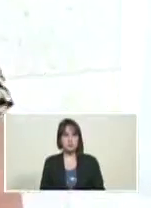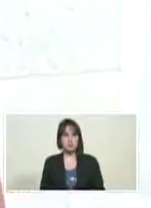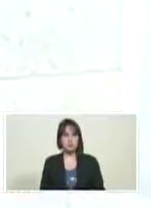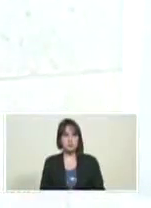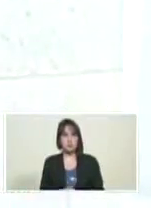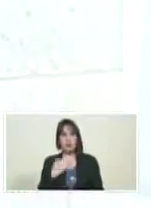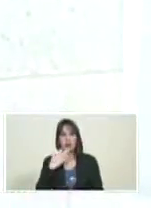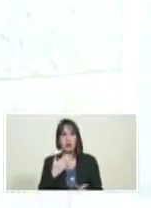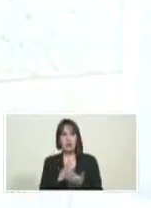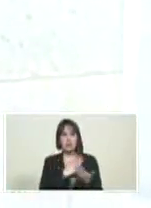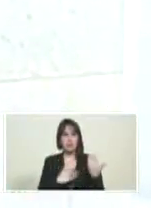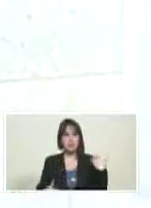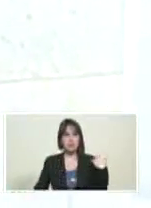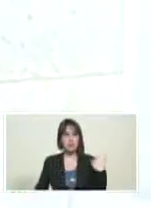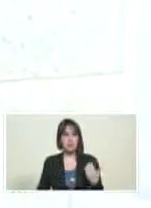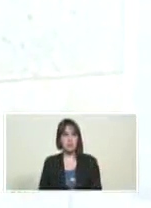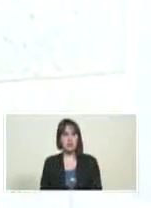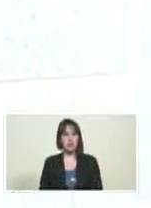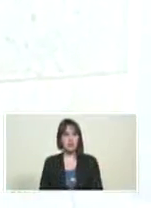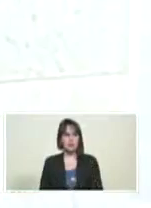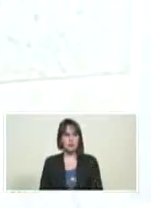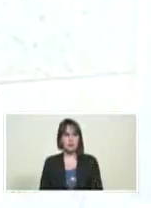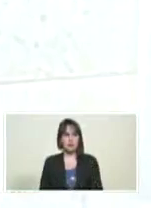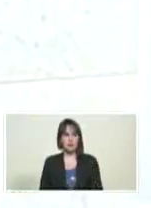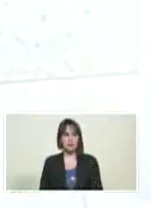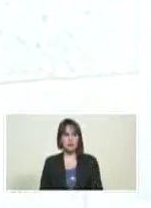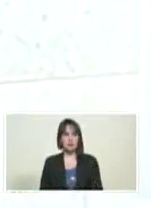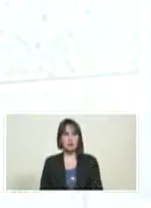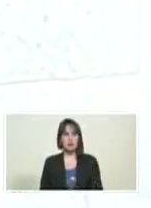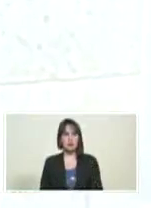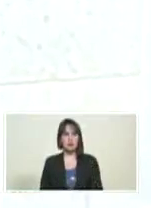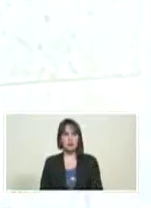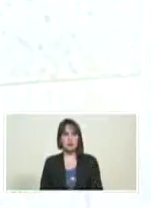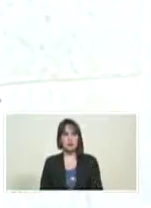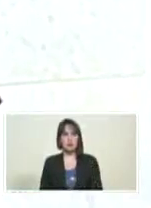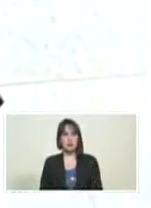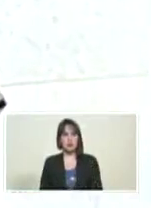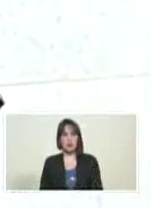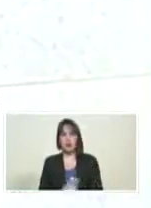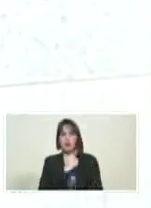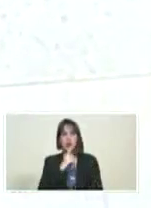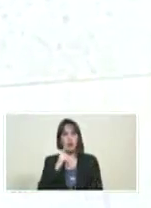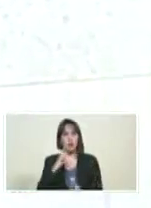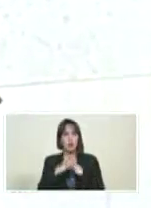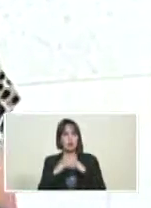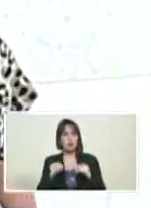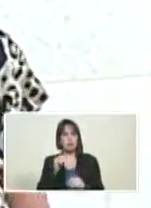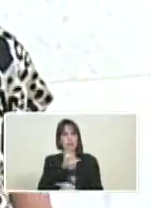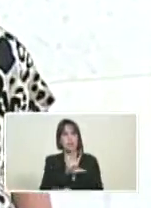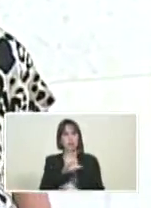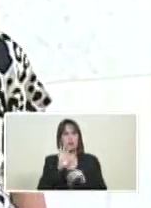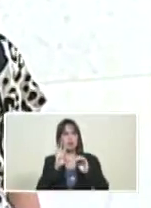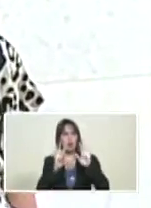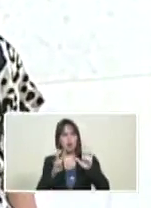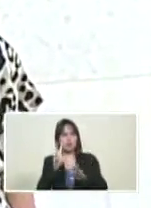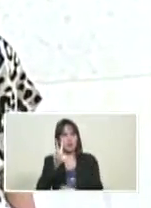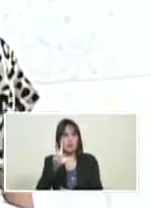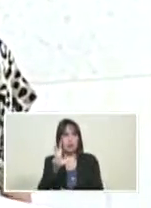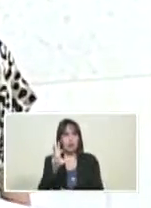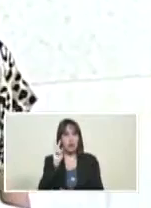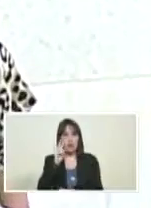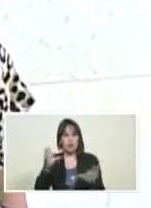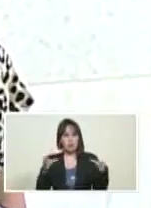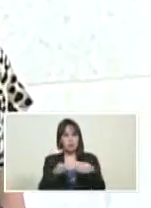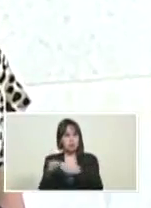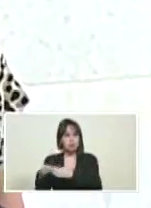Gracias, presidente. En nombre del Poder Popular, que representan las 593 así, del Consejo